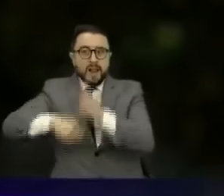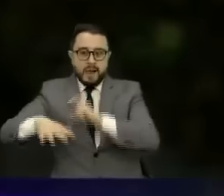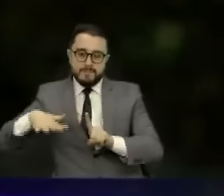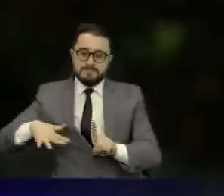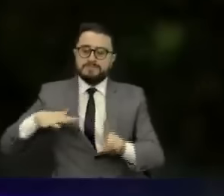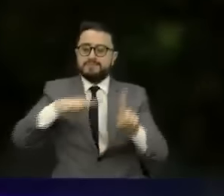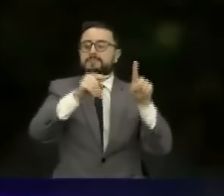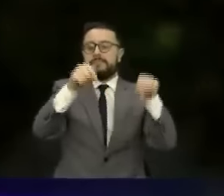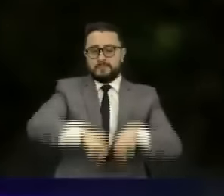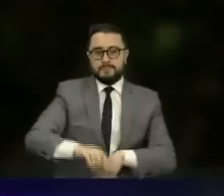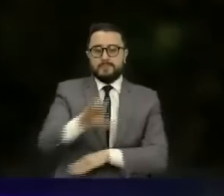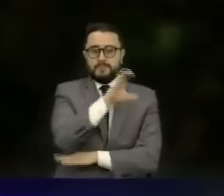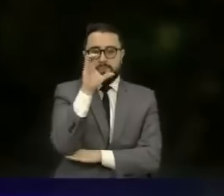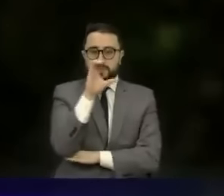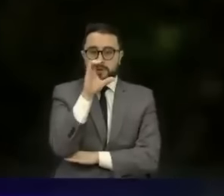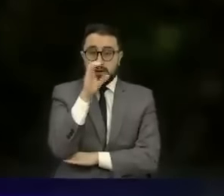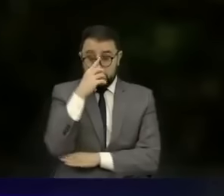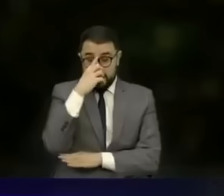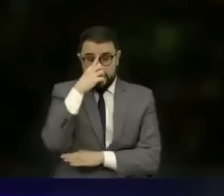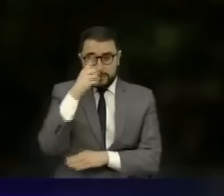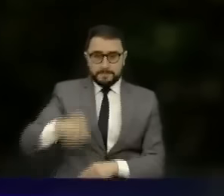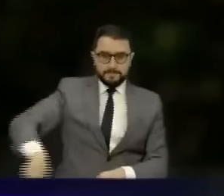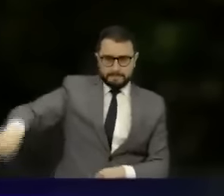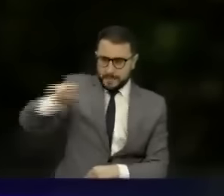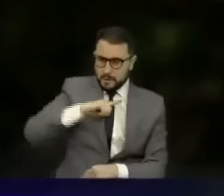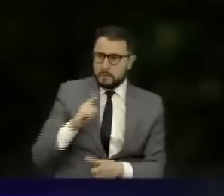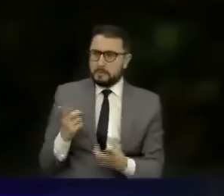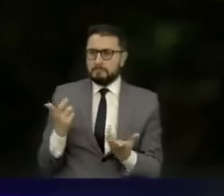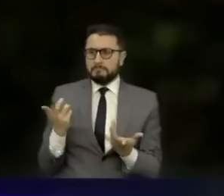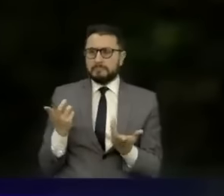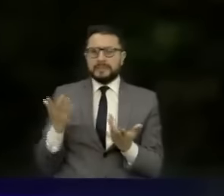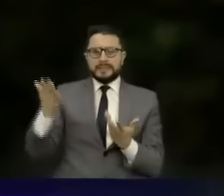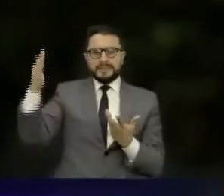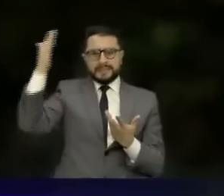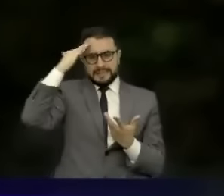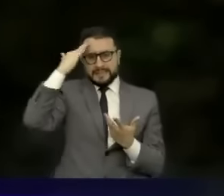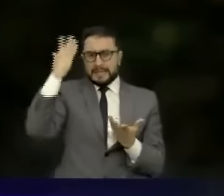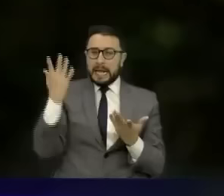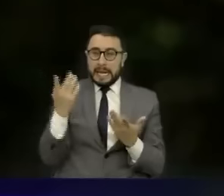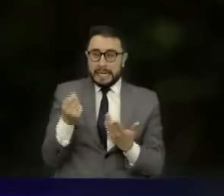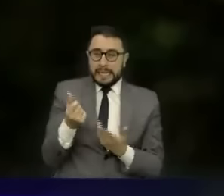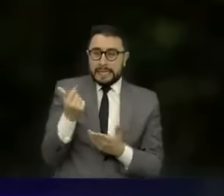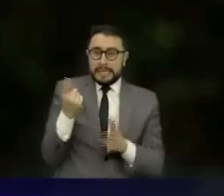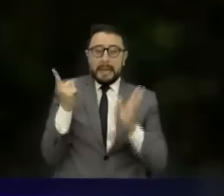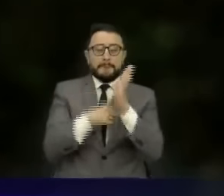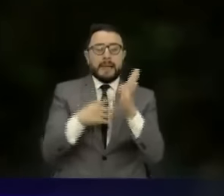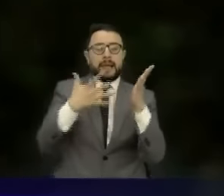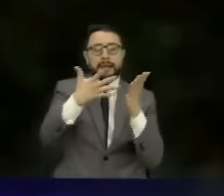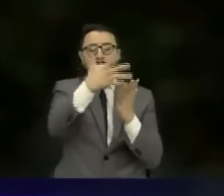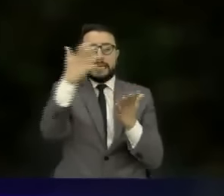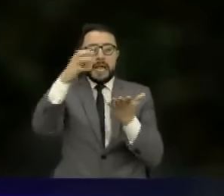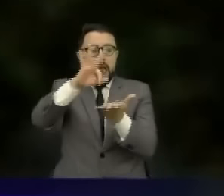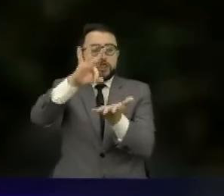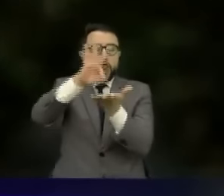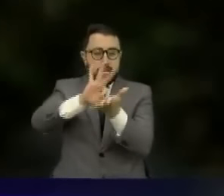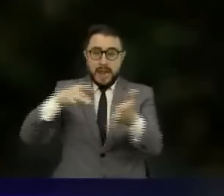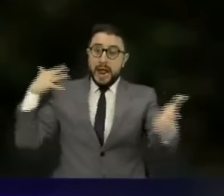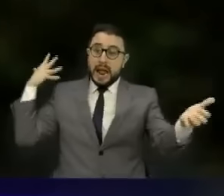Colombia. La interdicción, creo que ya llegamos a 1.500 toneladas desde ese